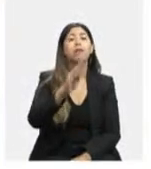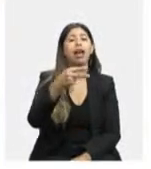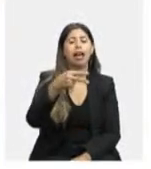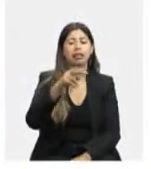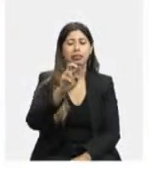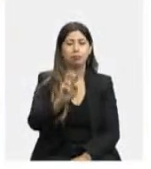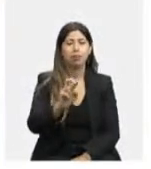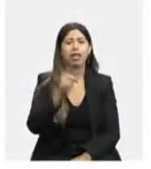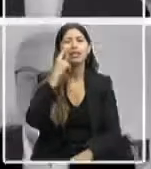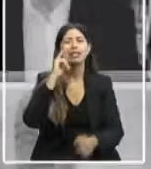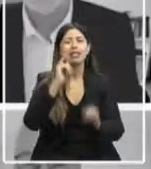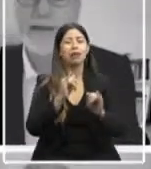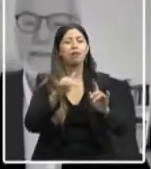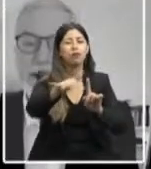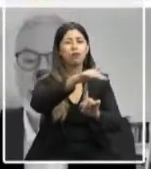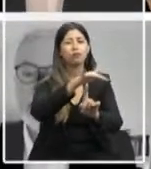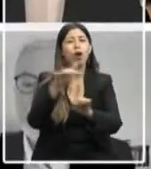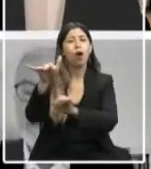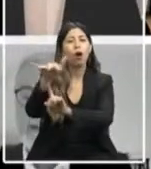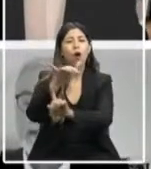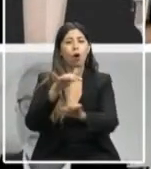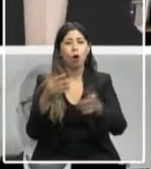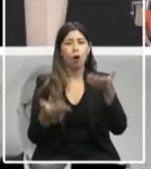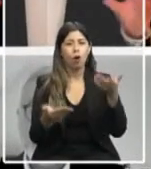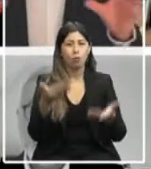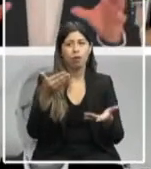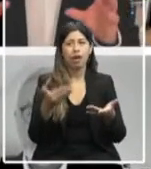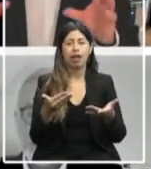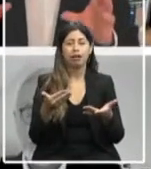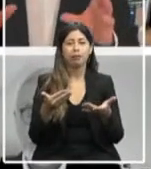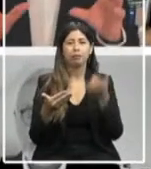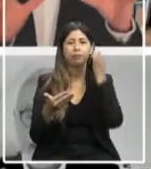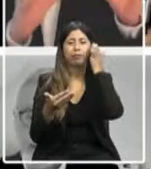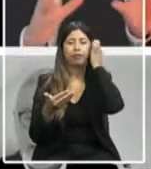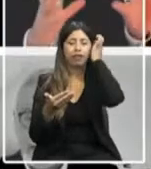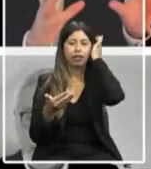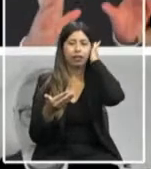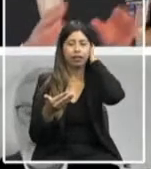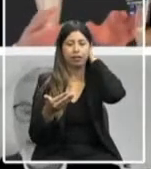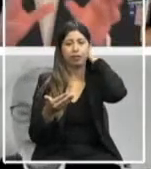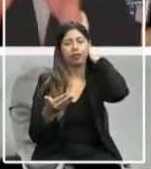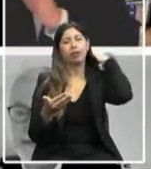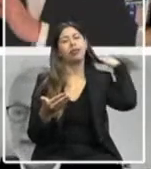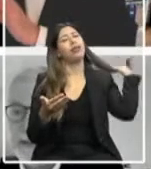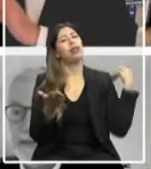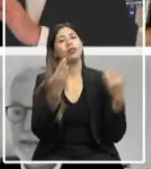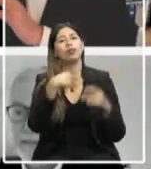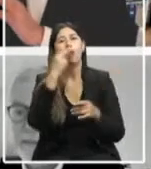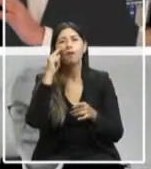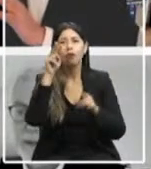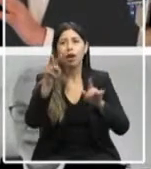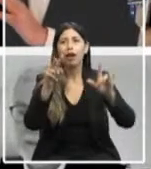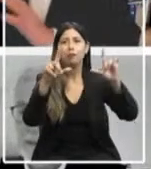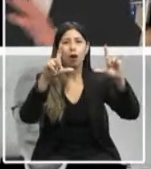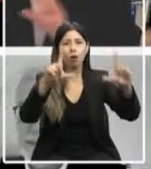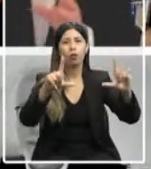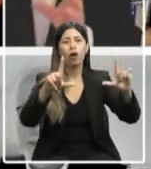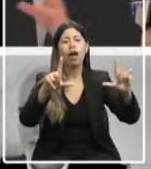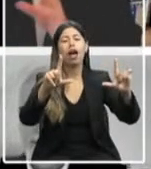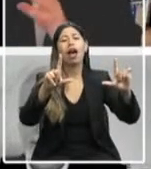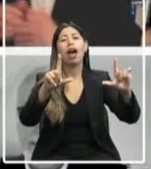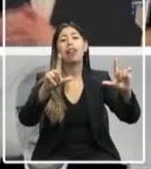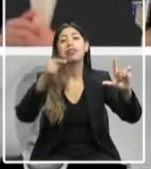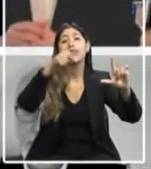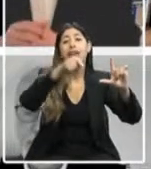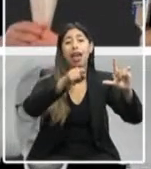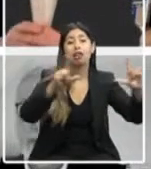para comparar diferentes futuros que vienen encima. Y siempre buscamos qué es lo que está dentro del cuadro y qué queda de fuera del cuadro